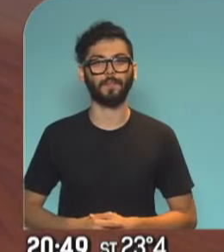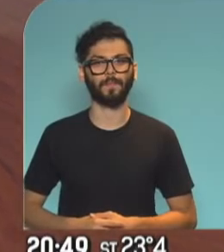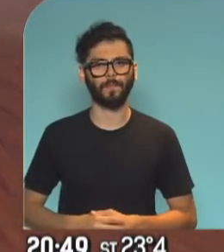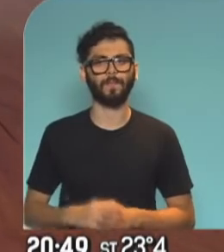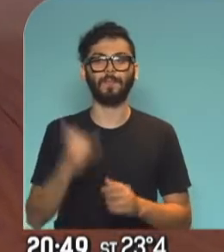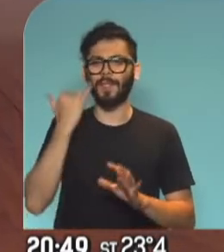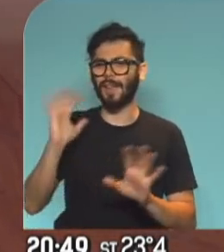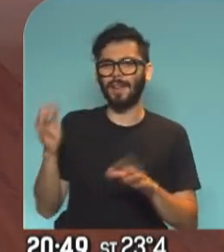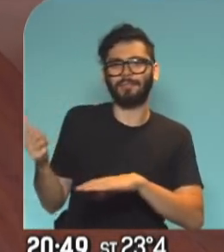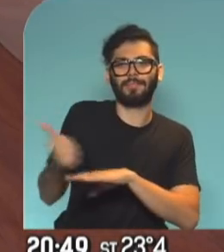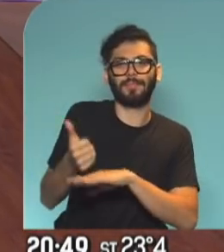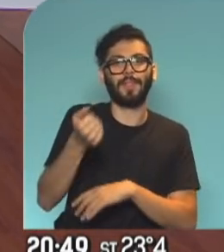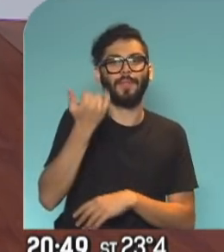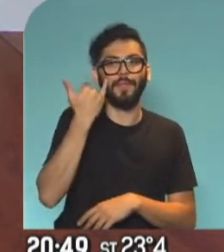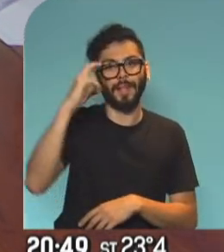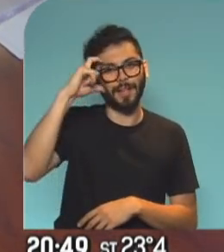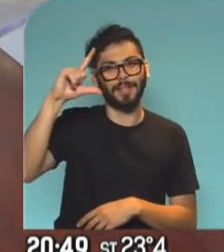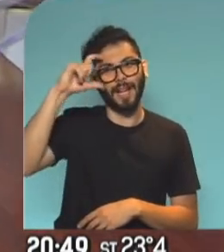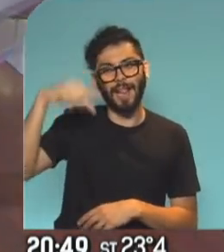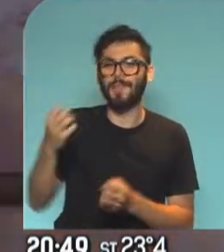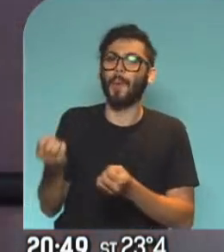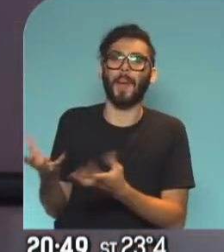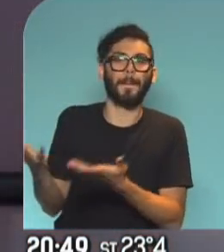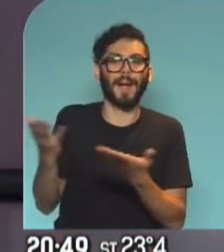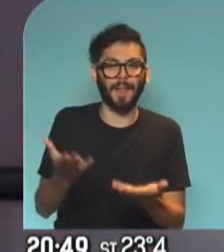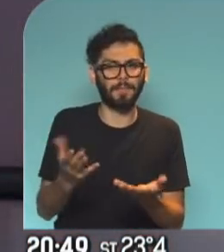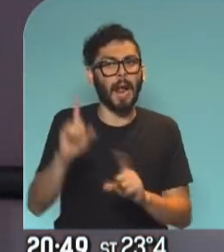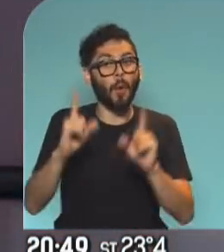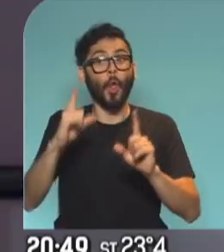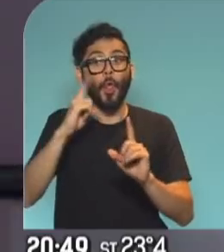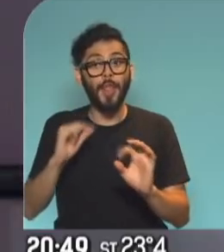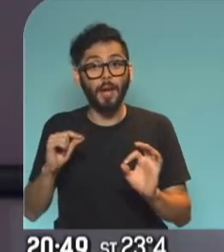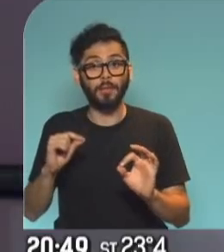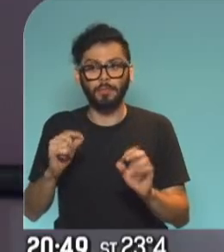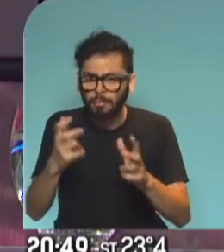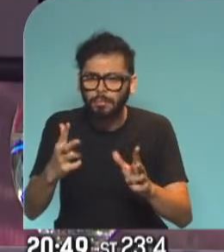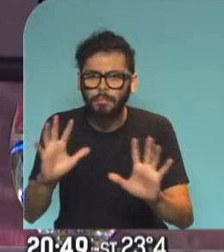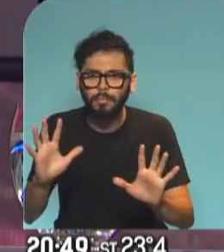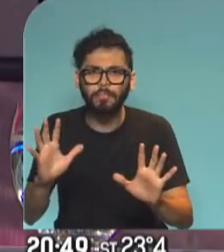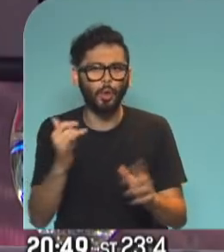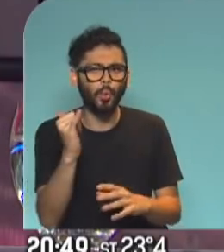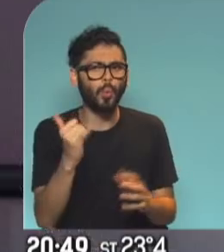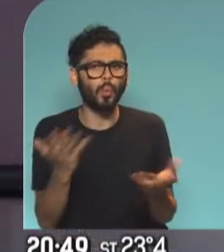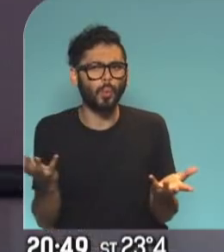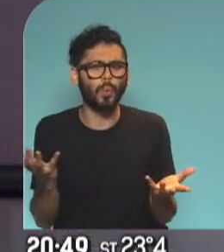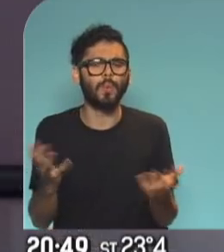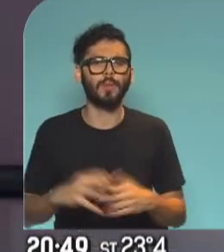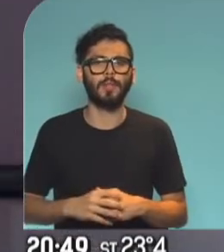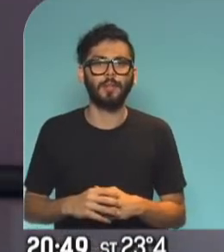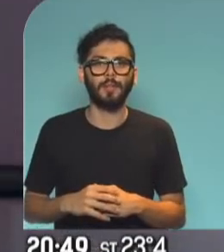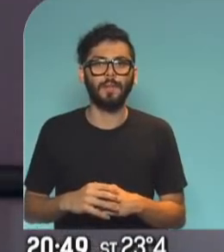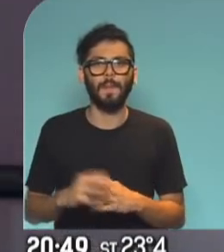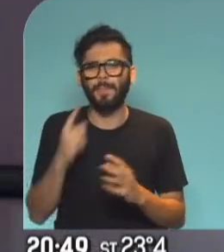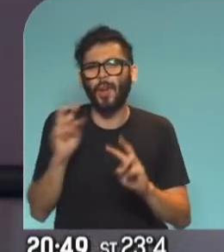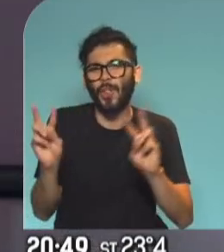Ya estamos con Ayelen Oliva, bienvenida, Ayelen. Muchas gracias. Luego de unos días, ¿se puede decir por dónde? Sí. Que sé que íbamos a tocar